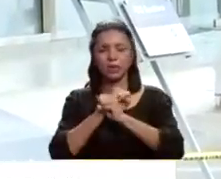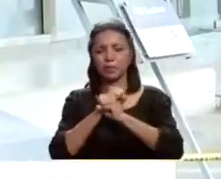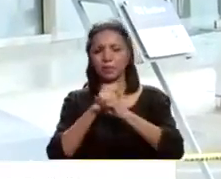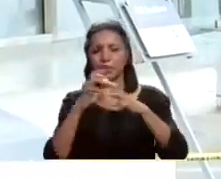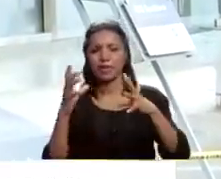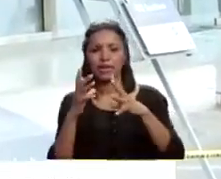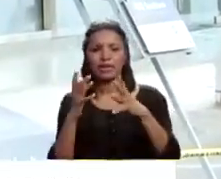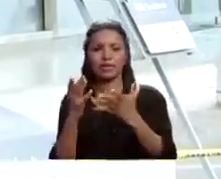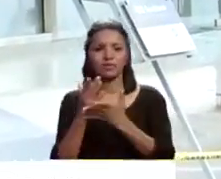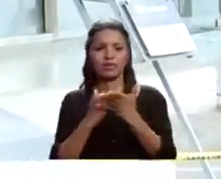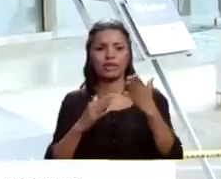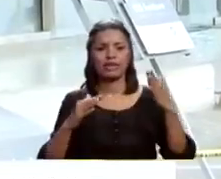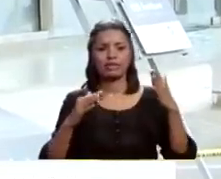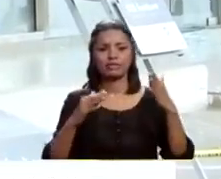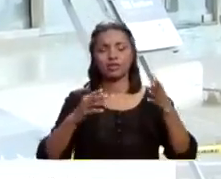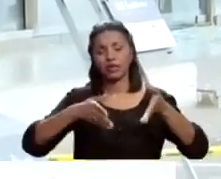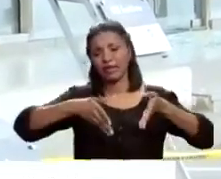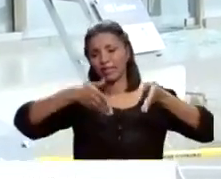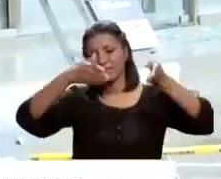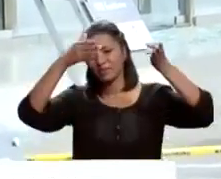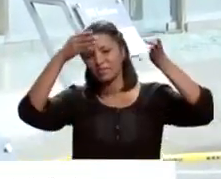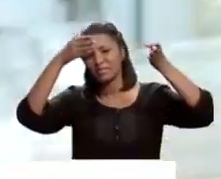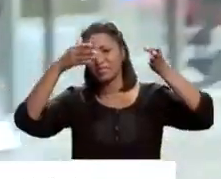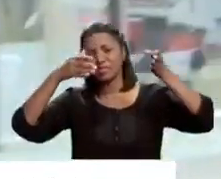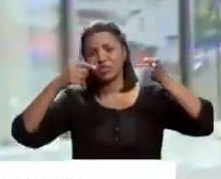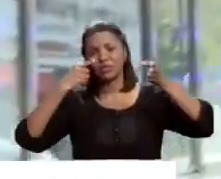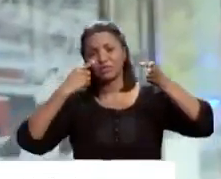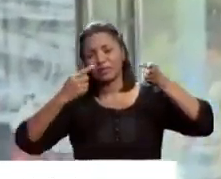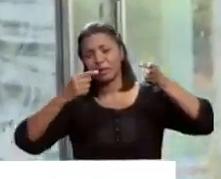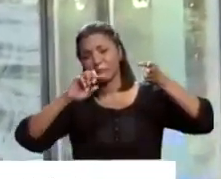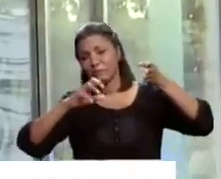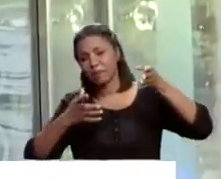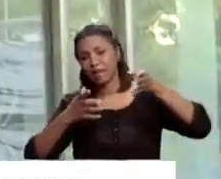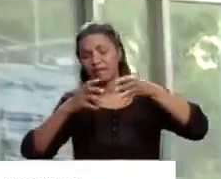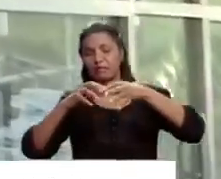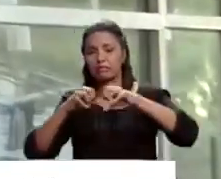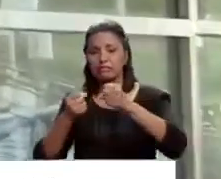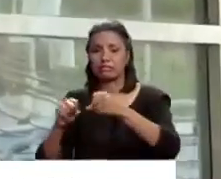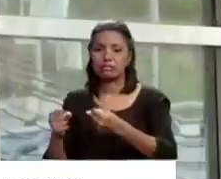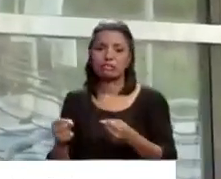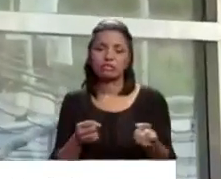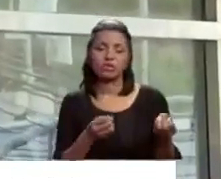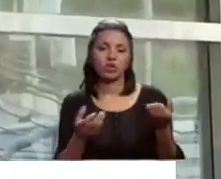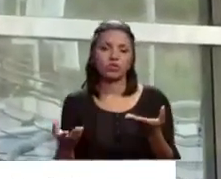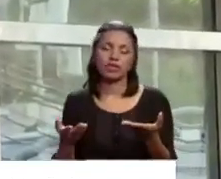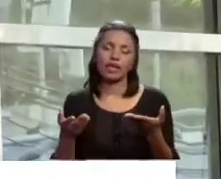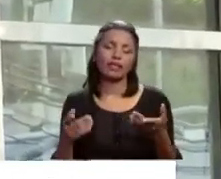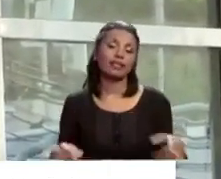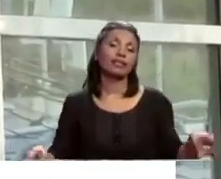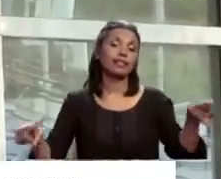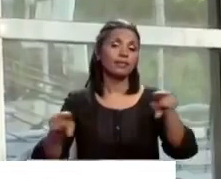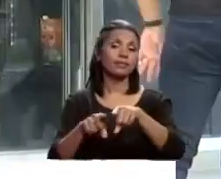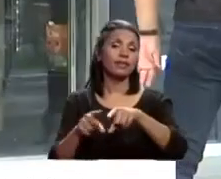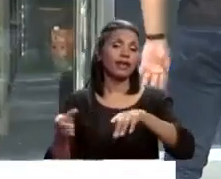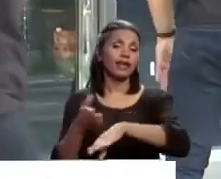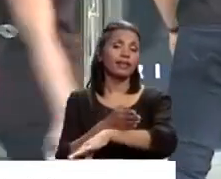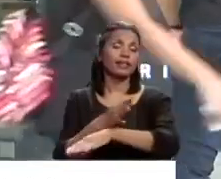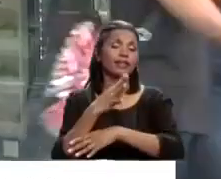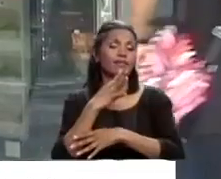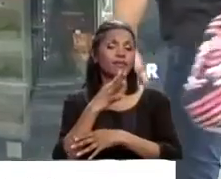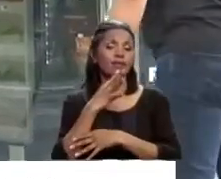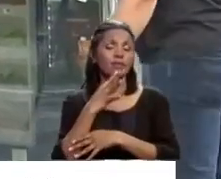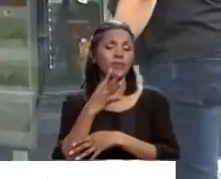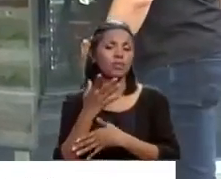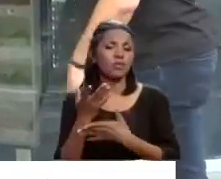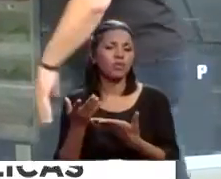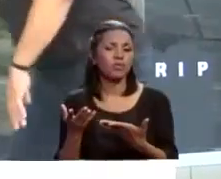también algunas viviendas y algunos edificios que quedaron bastante afectados. Conversamos entonces más temprano con el procurador general